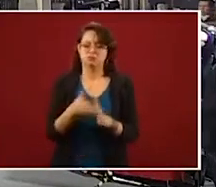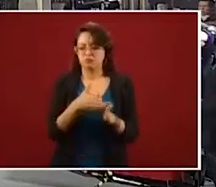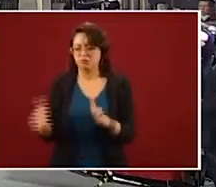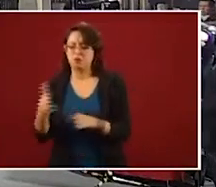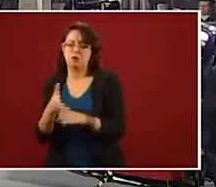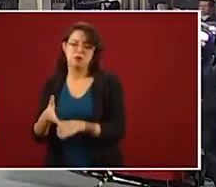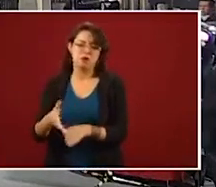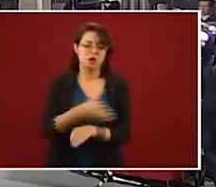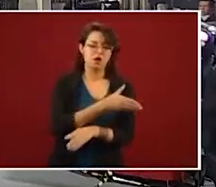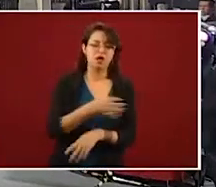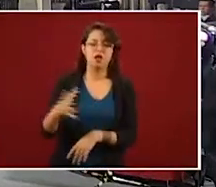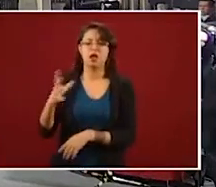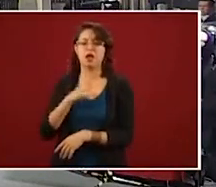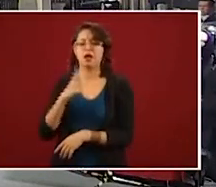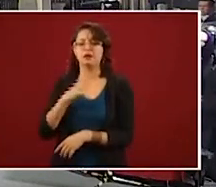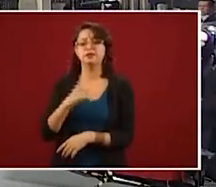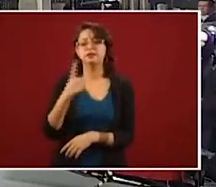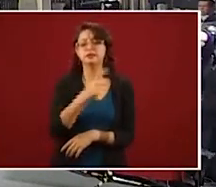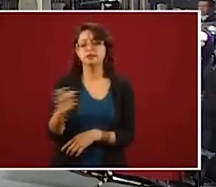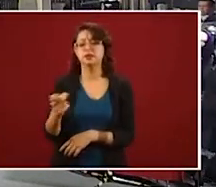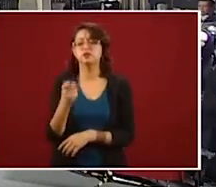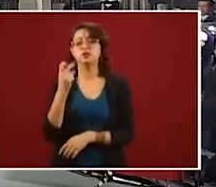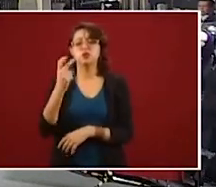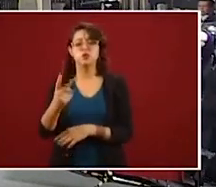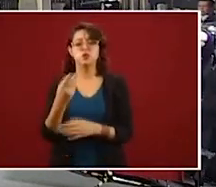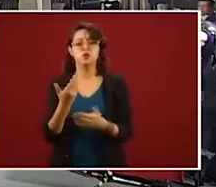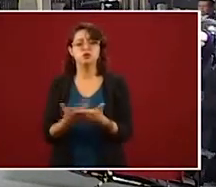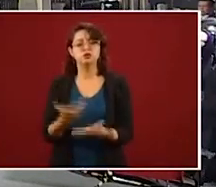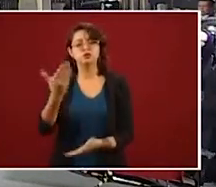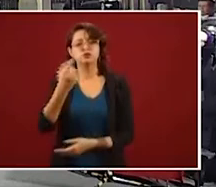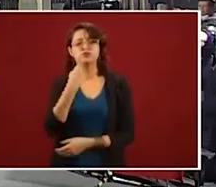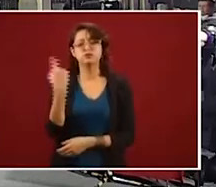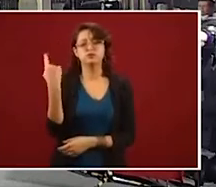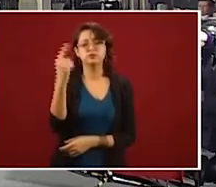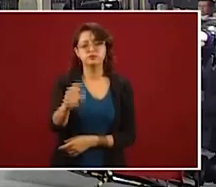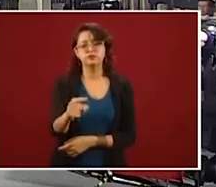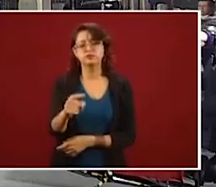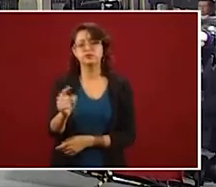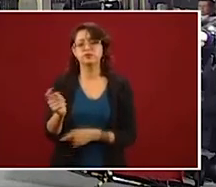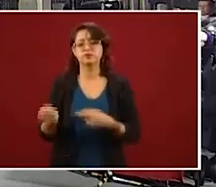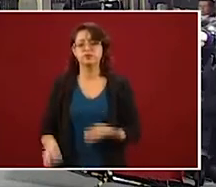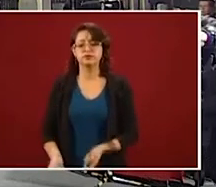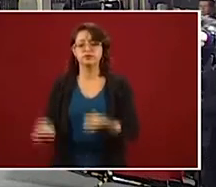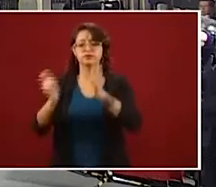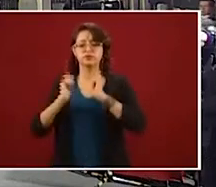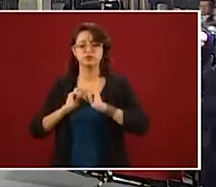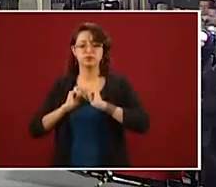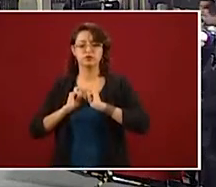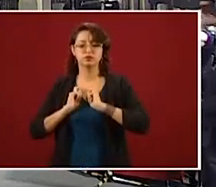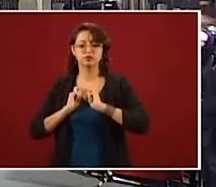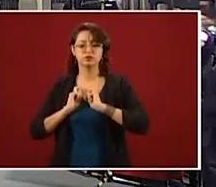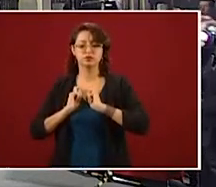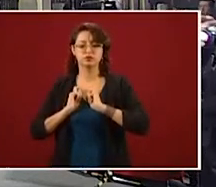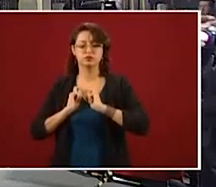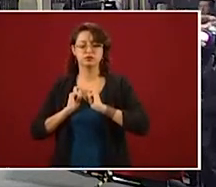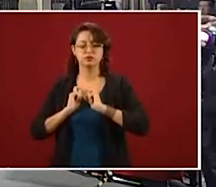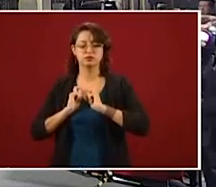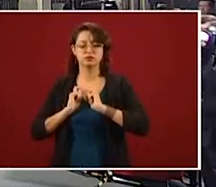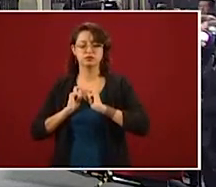las tenemos 102 denuncias que nos han sido, se nos